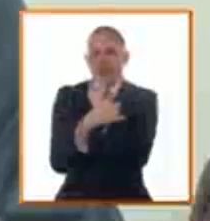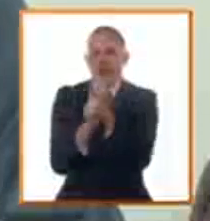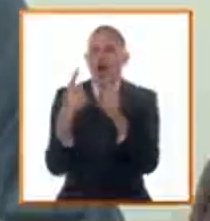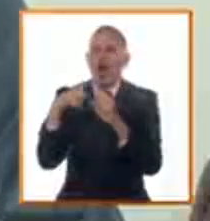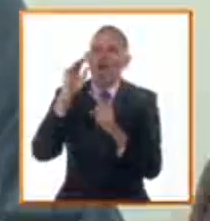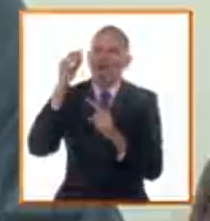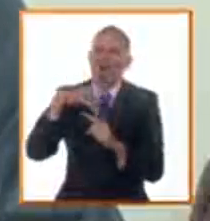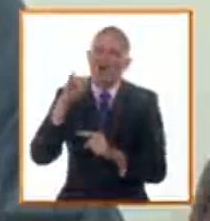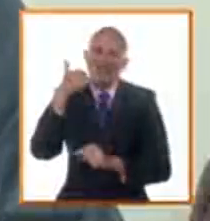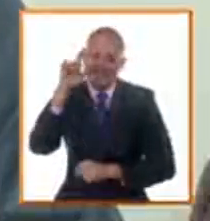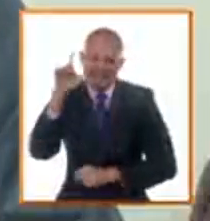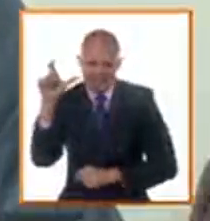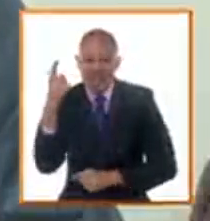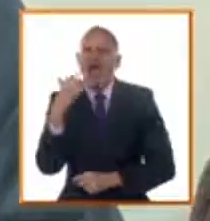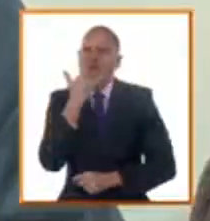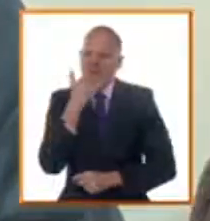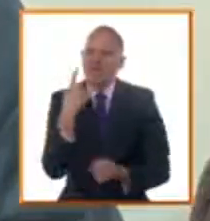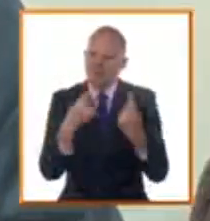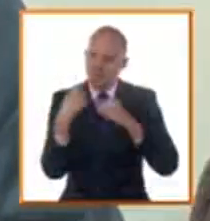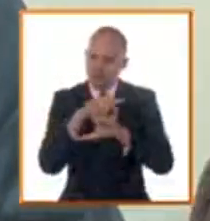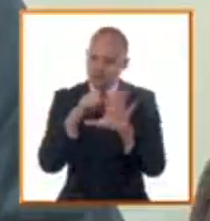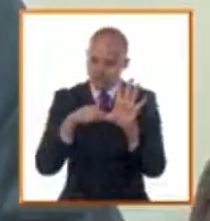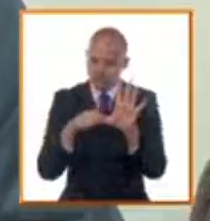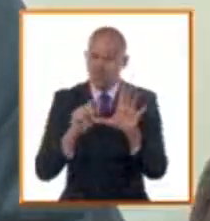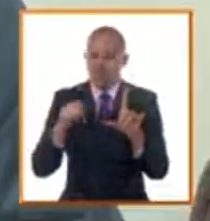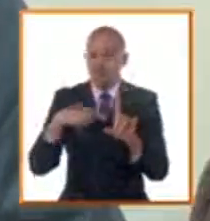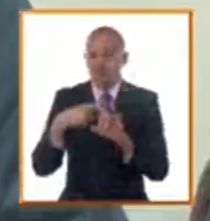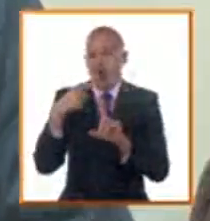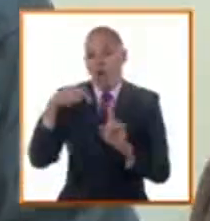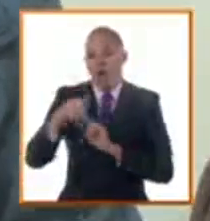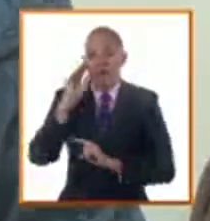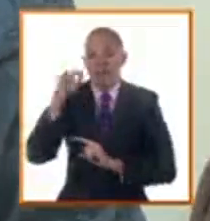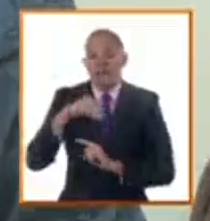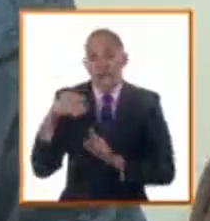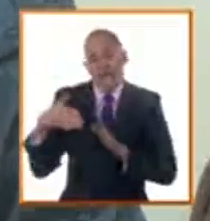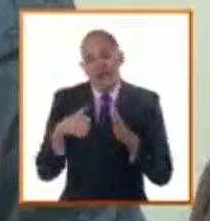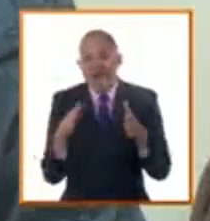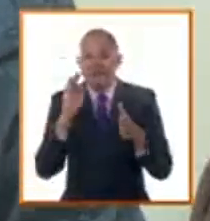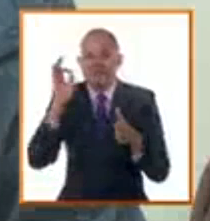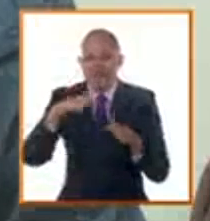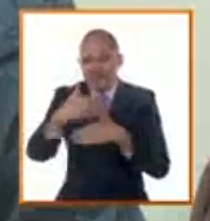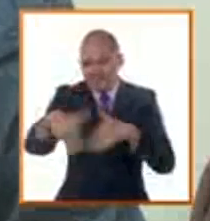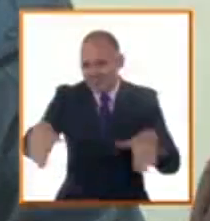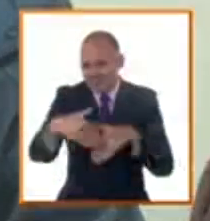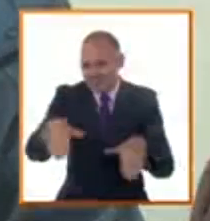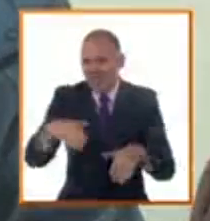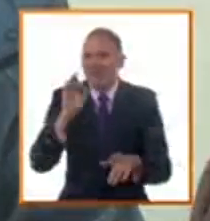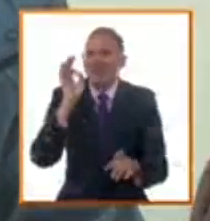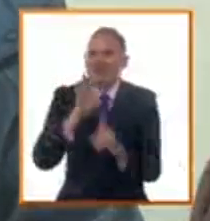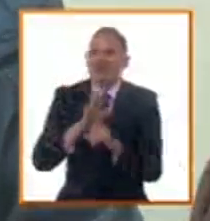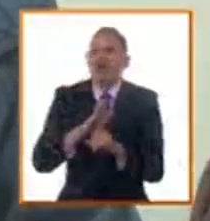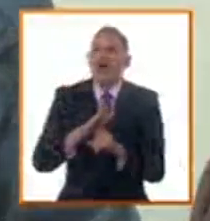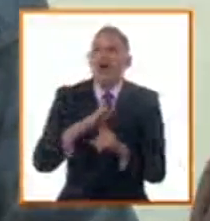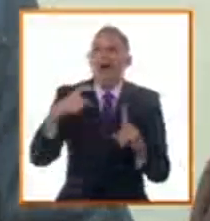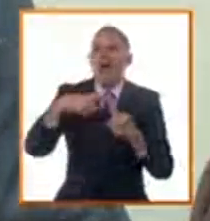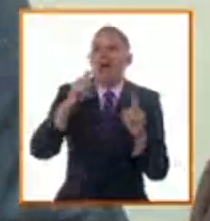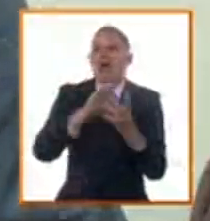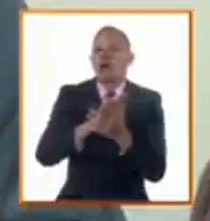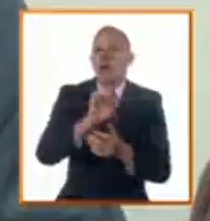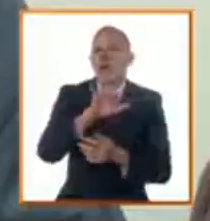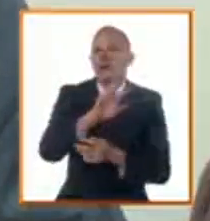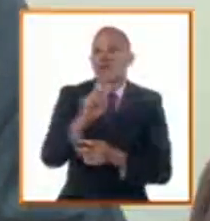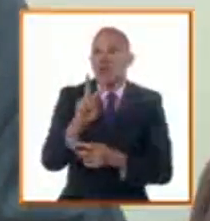han afectado, como es ese mismo tramo de carretera que es de a partir del kilómetro 42 de la carretera de Santa